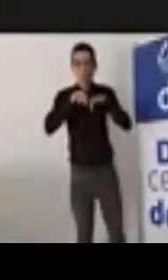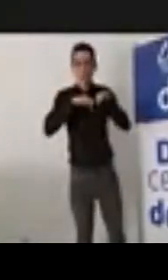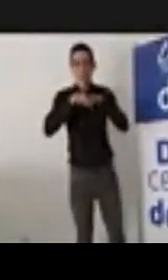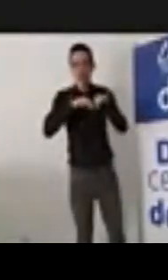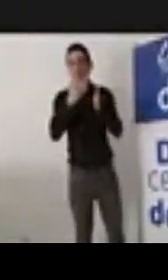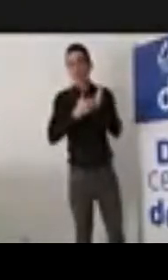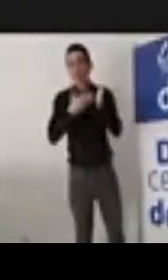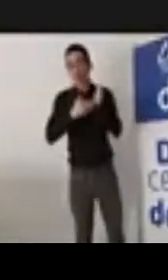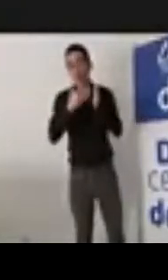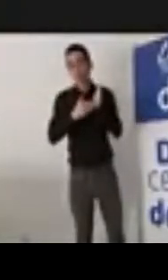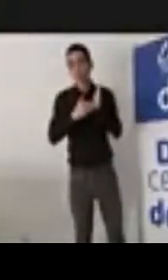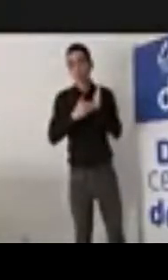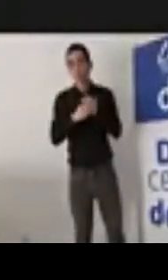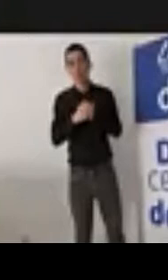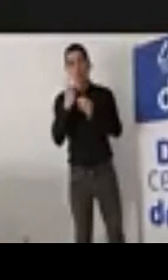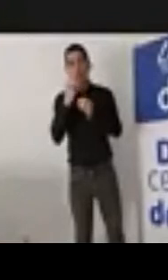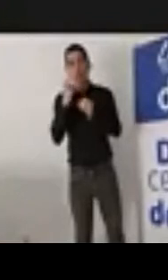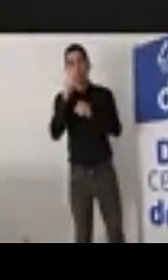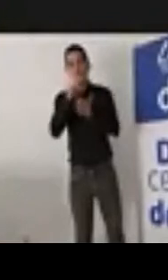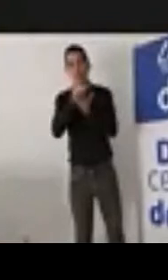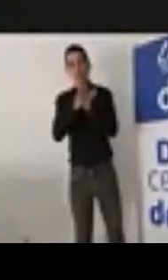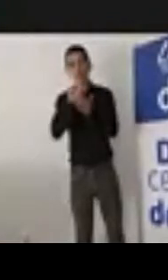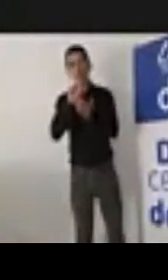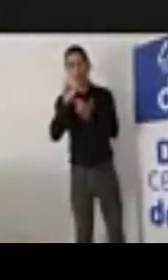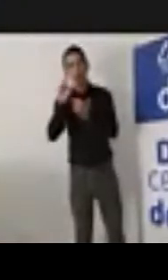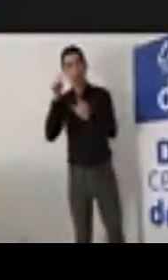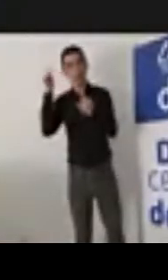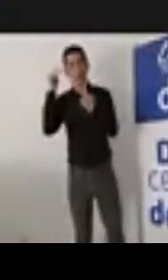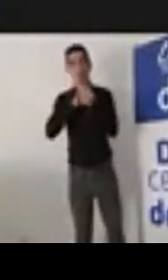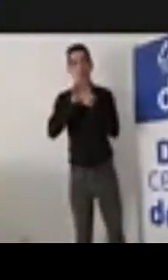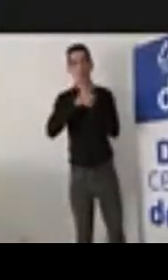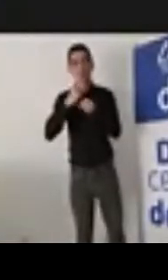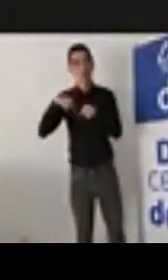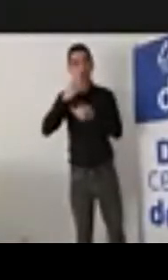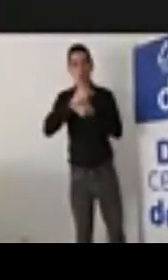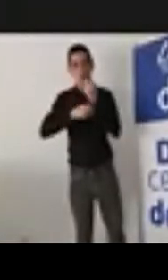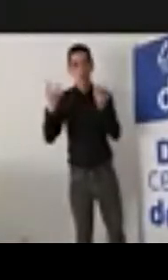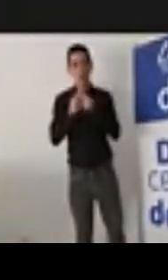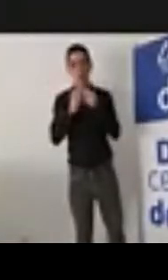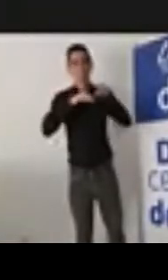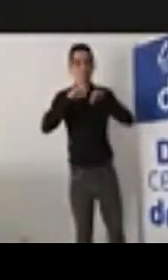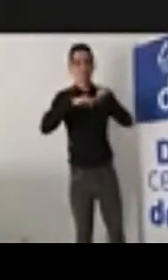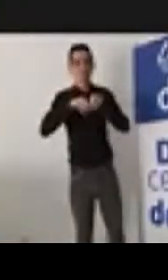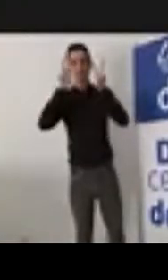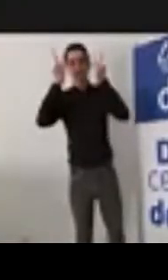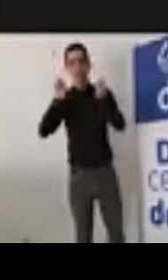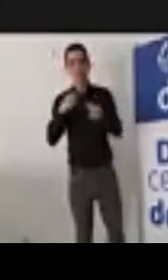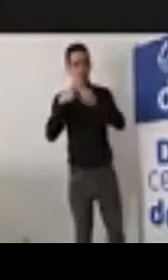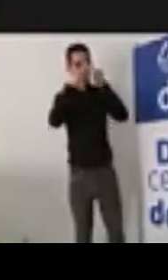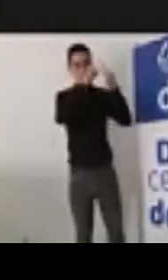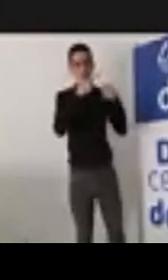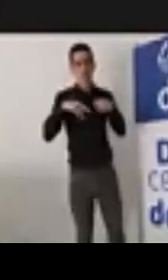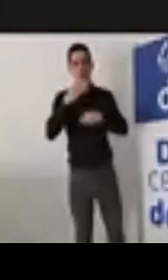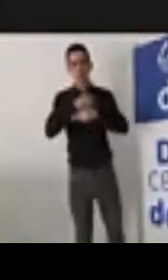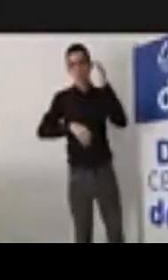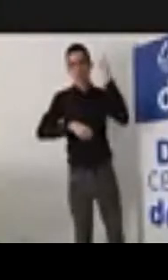liderazgo propositivo y sobre todo reconociendo al otro en su diversidad, pero también involucrándolo en un ejercicio de toma de